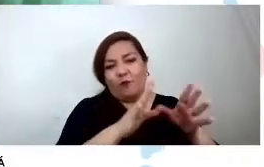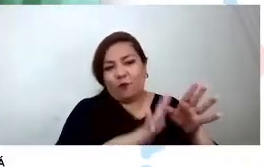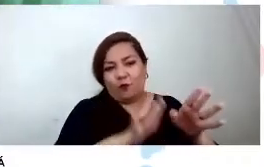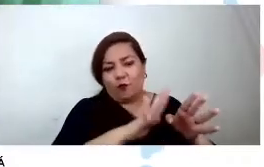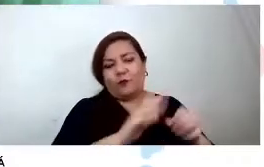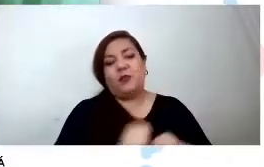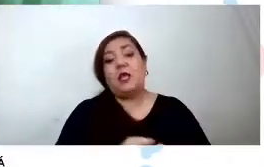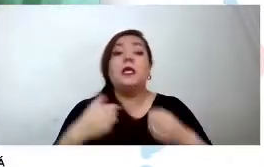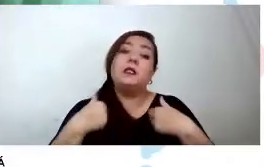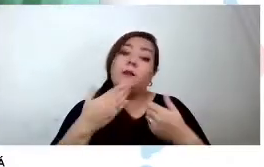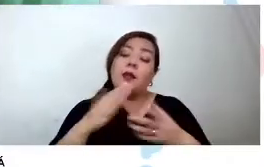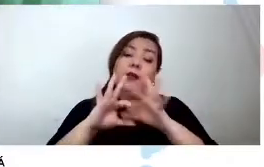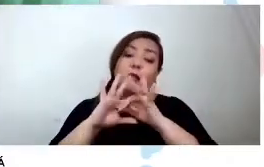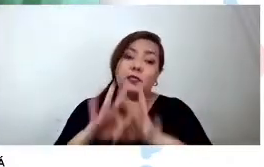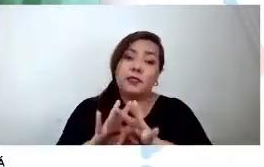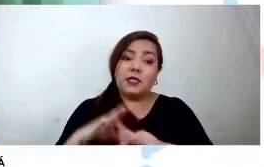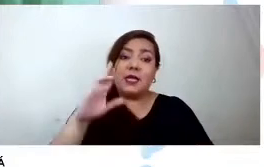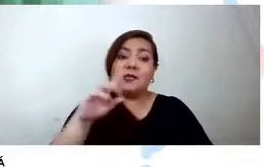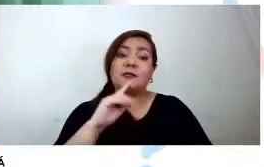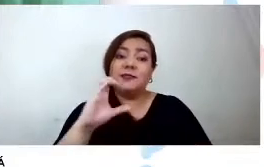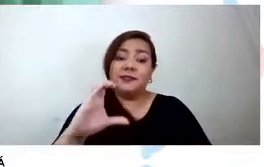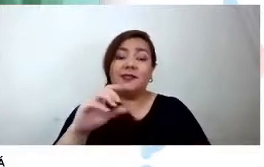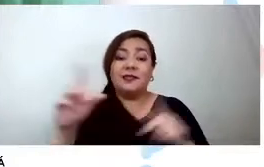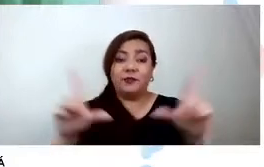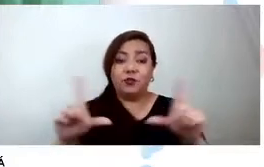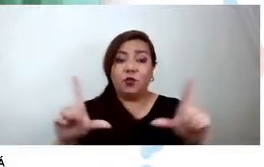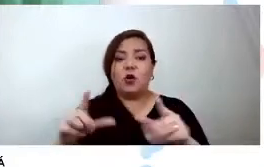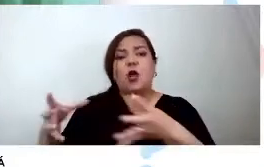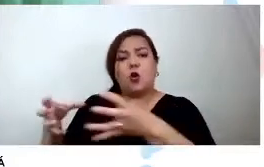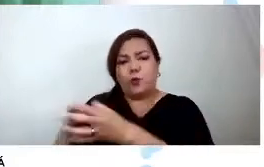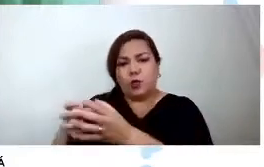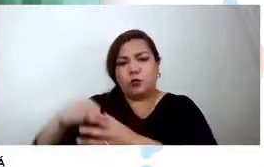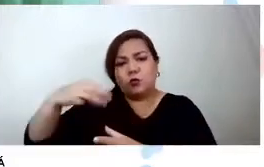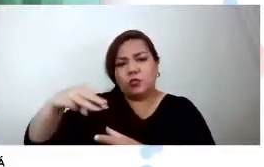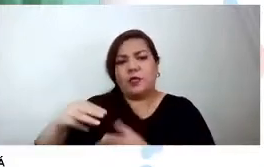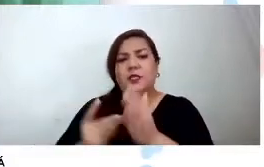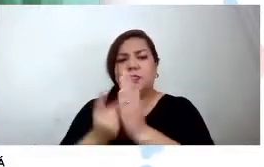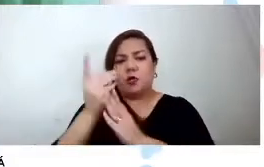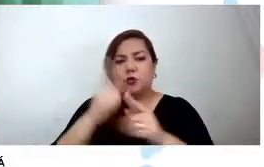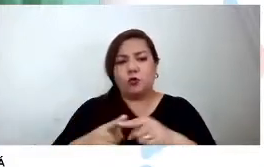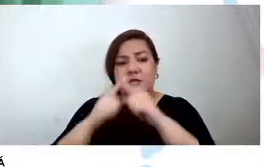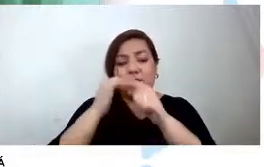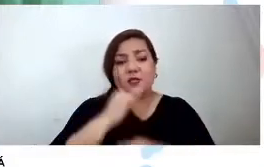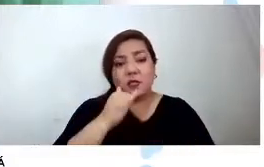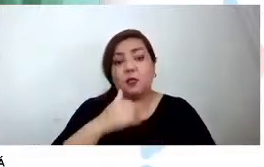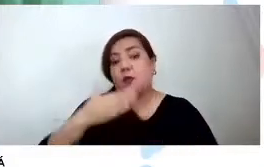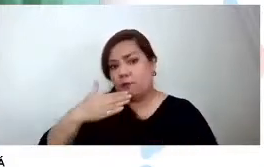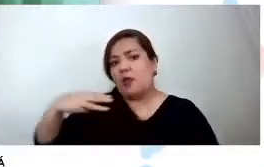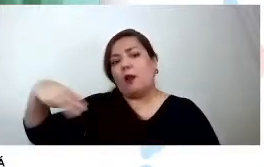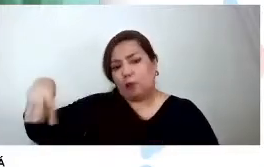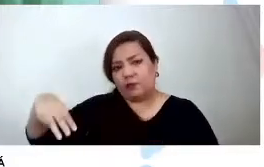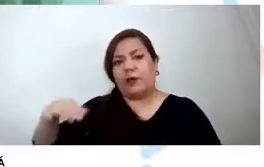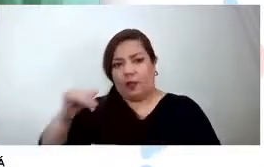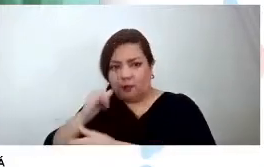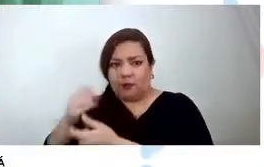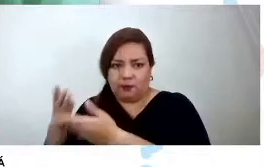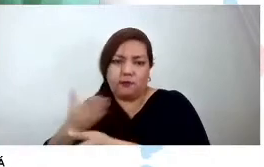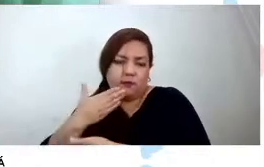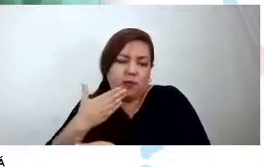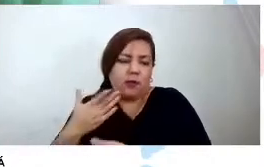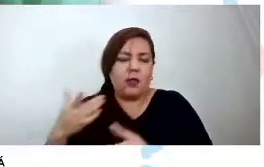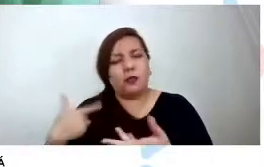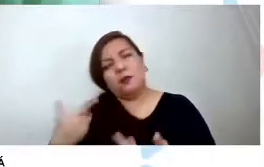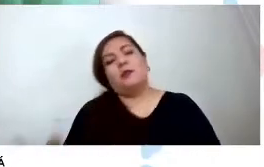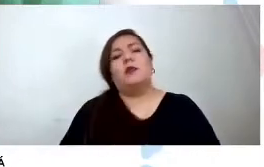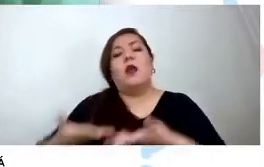RTC Televisión, la Corporación Municipal de Desarrollo Social de Iquique y la ilustre Municipalidad de Iquique, y dejarlos invitados a las